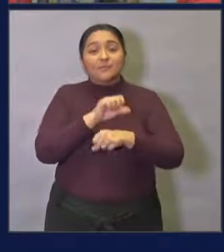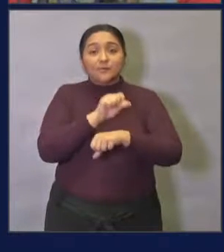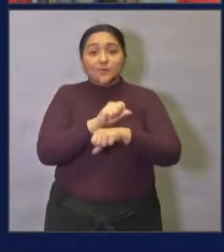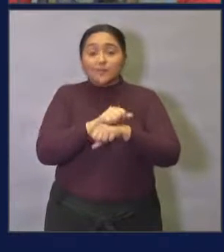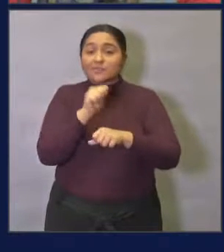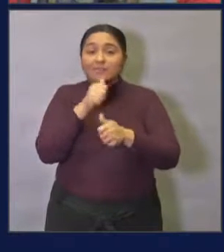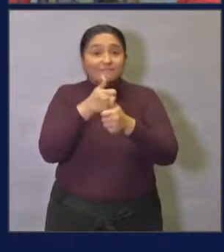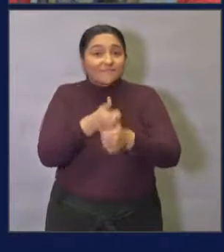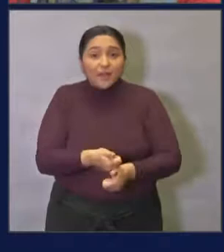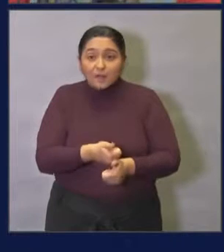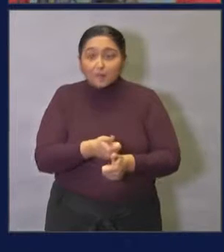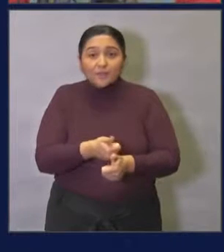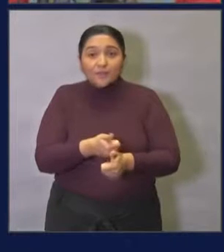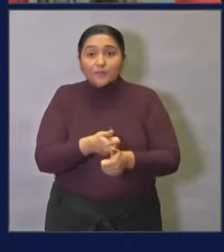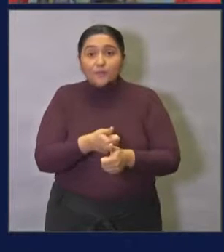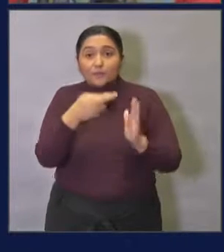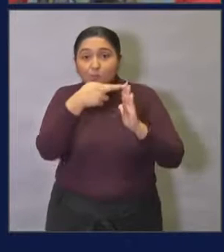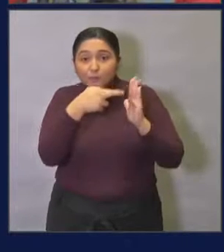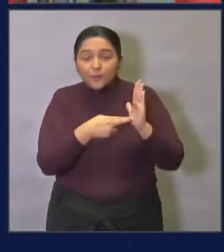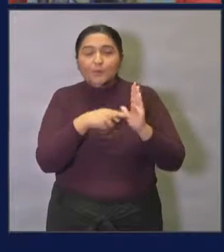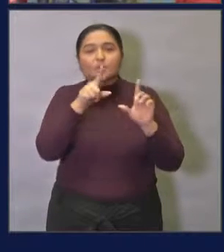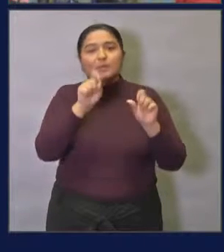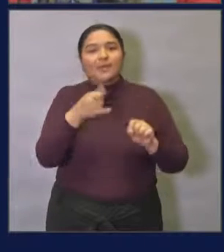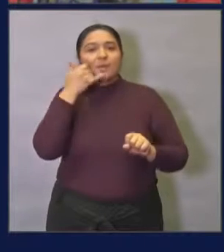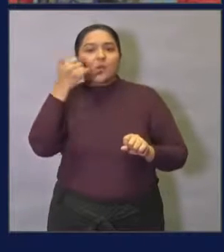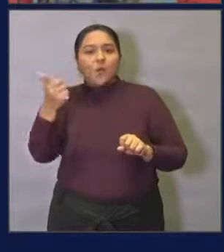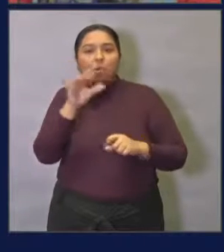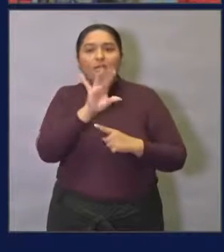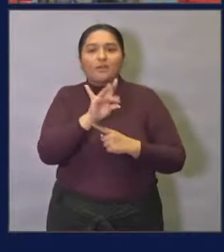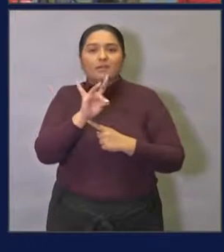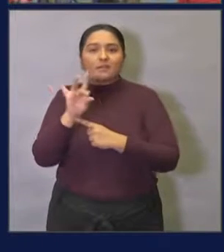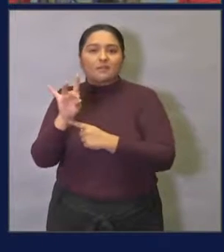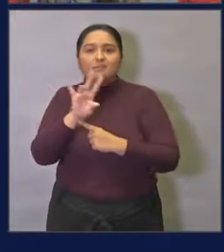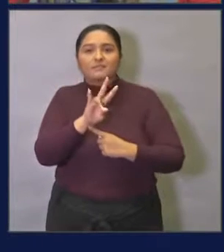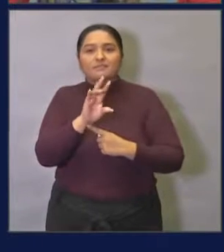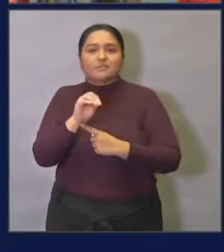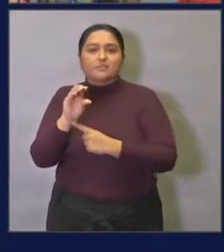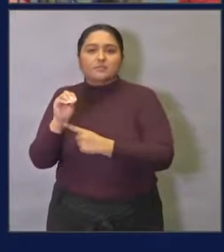informar de forma anónima al